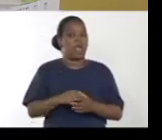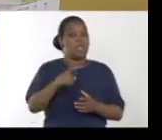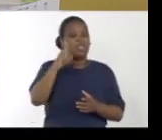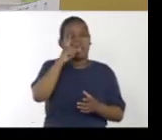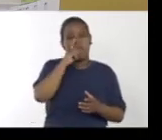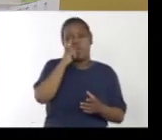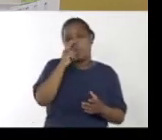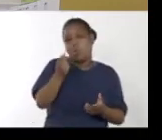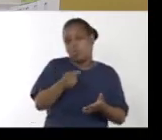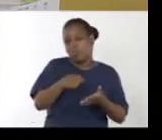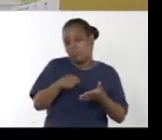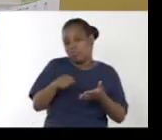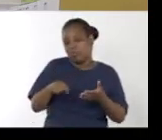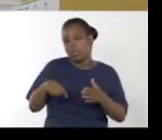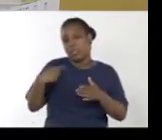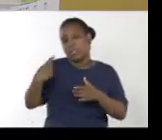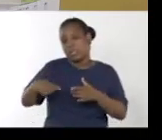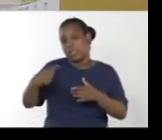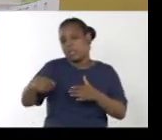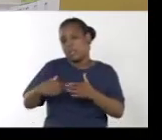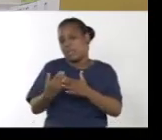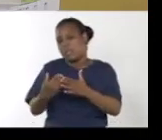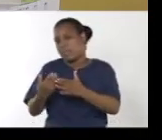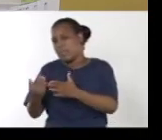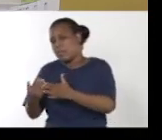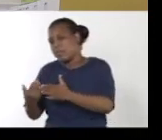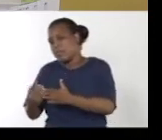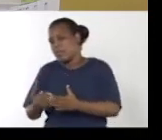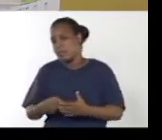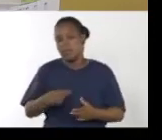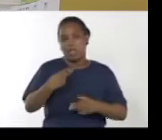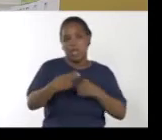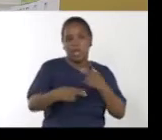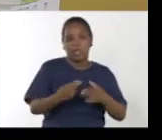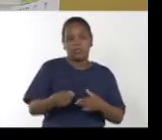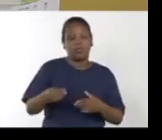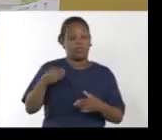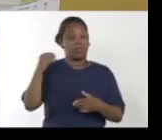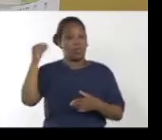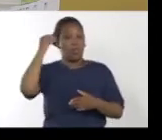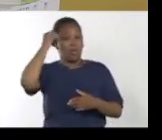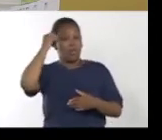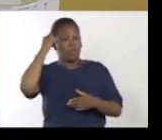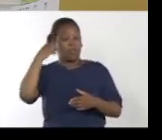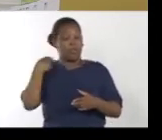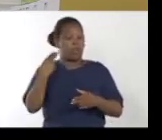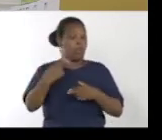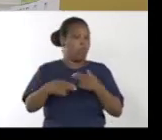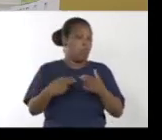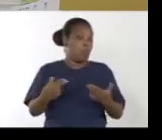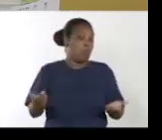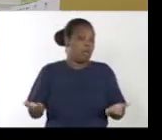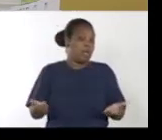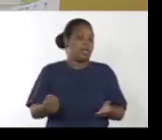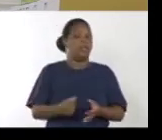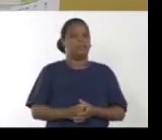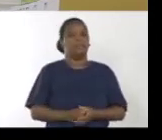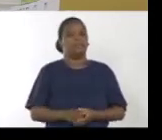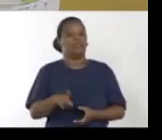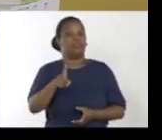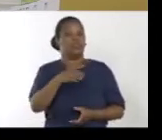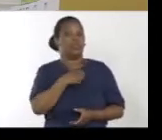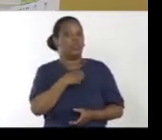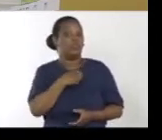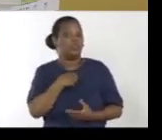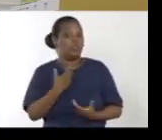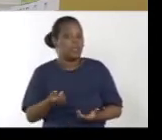suponer, sino a esa anotación que día a día hacen de todo lo que piensan o lo que les sucede.